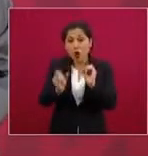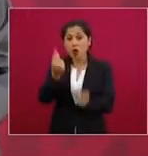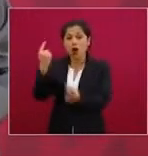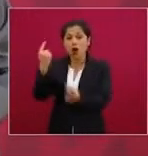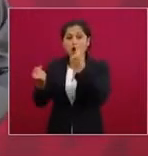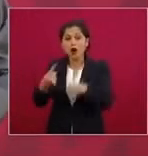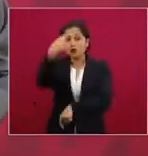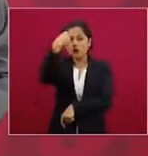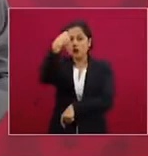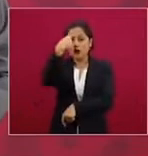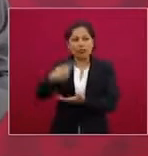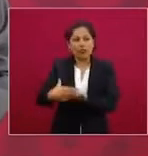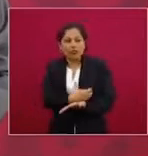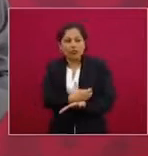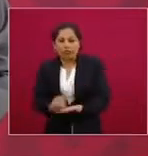Esa mentalidad